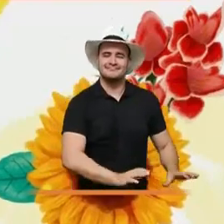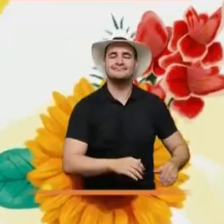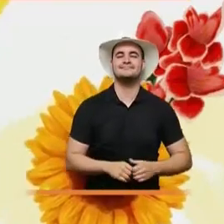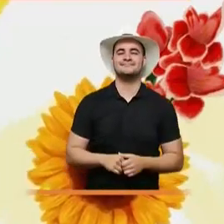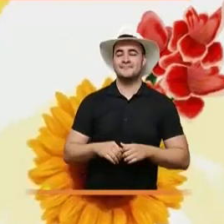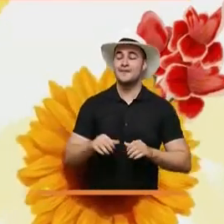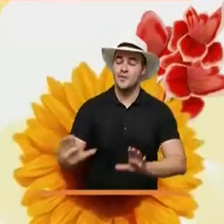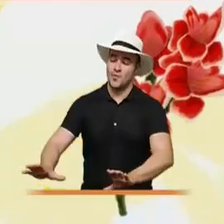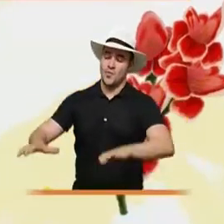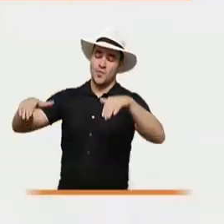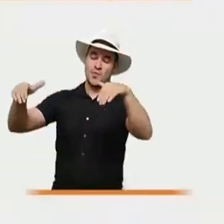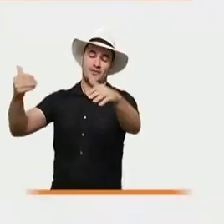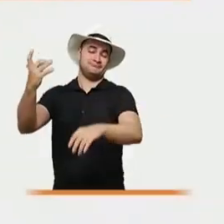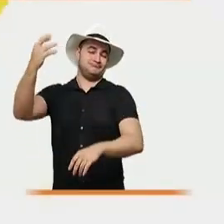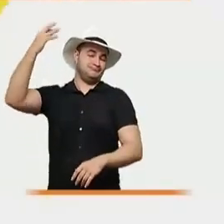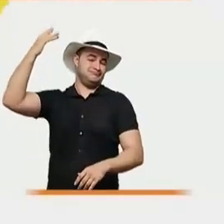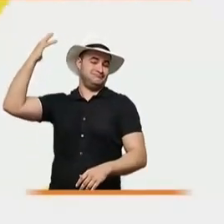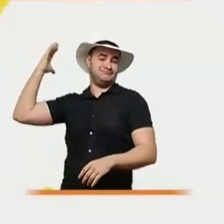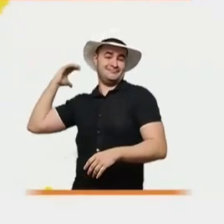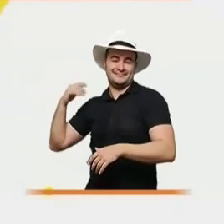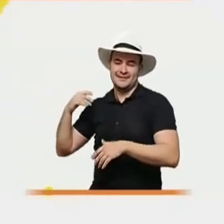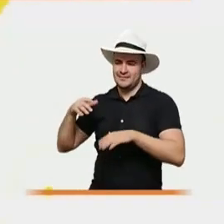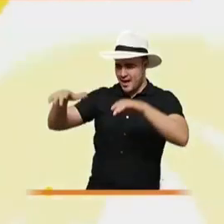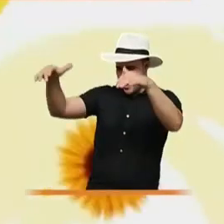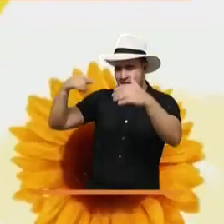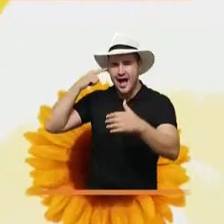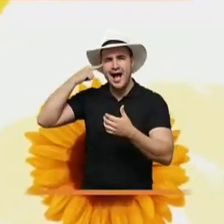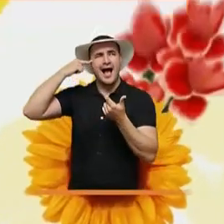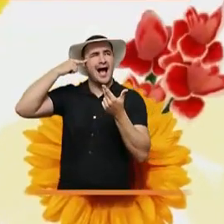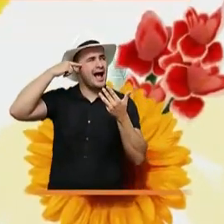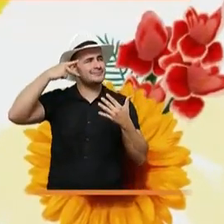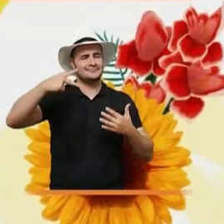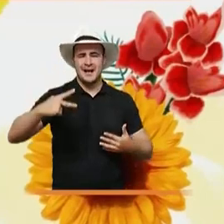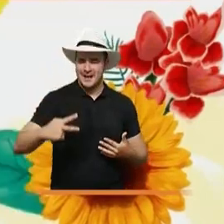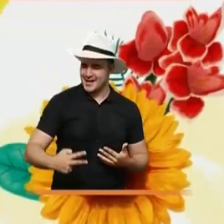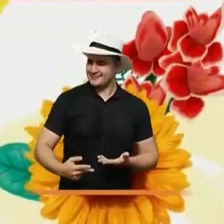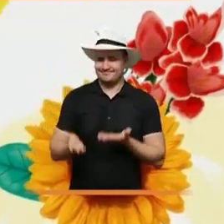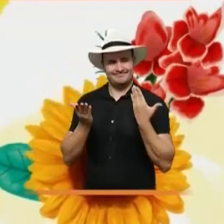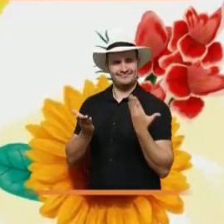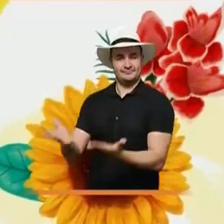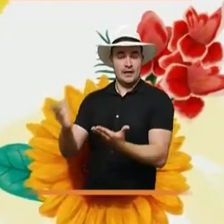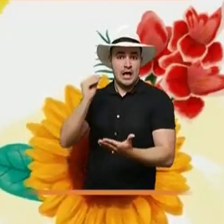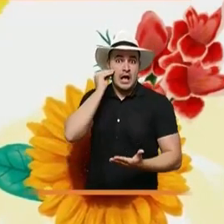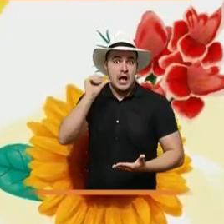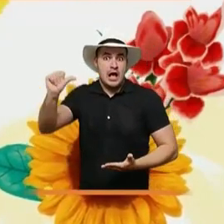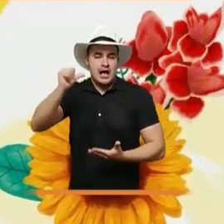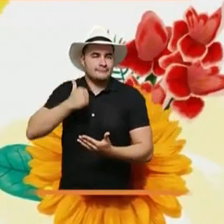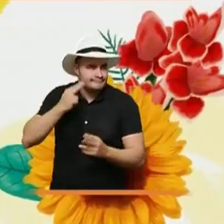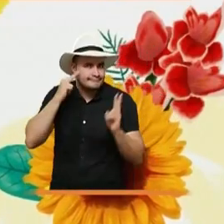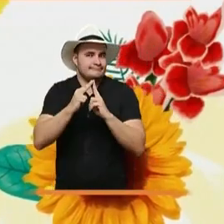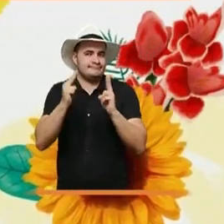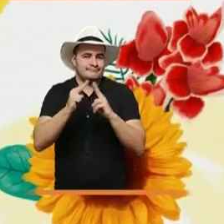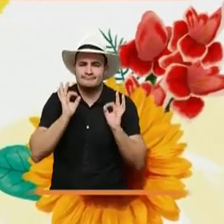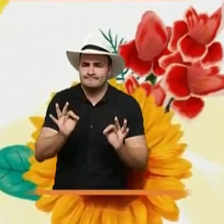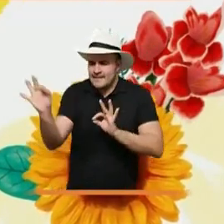de los ancestros de hacerlo todo donde la abuela cortaba con